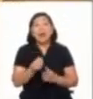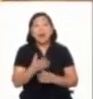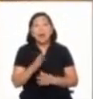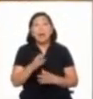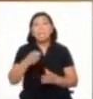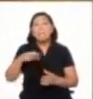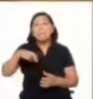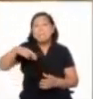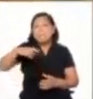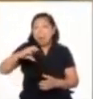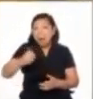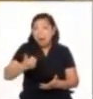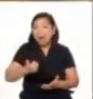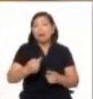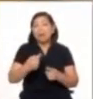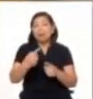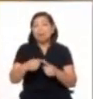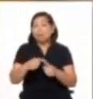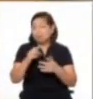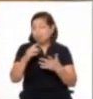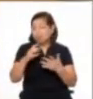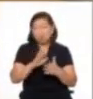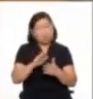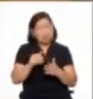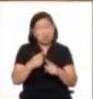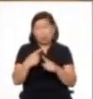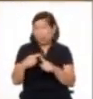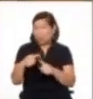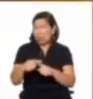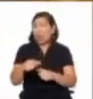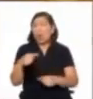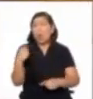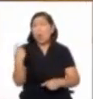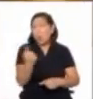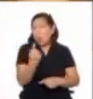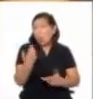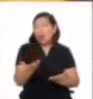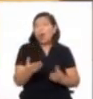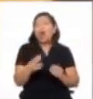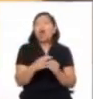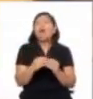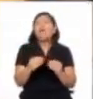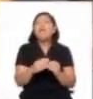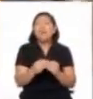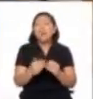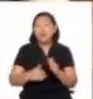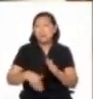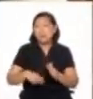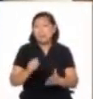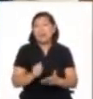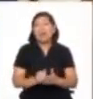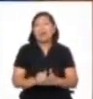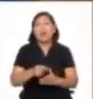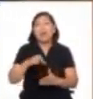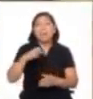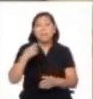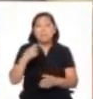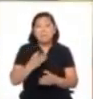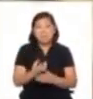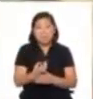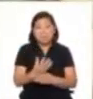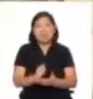maca, quinoa, todo lo que de desayuno, todo es lo de jugo. En cuanto a fruta, naranja, fruta, piña. Naranja, piña,